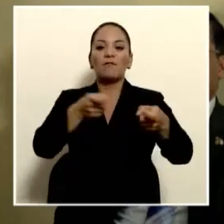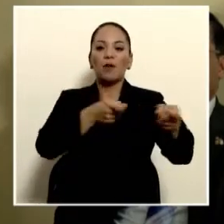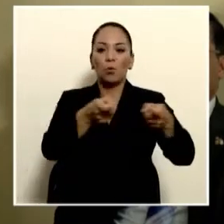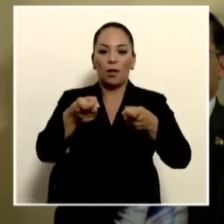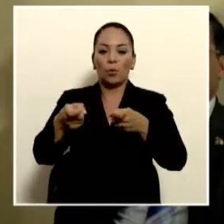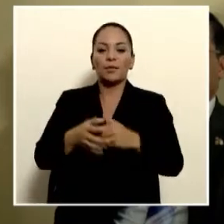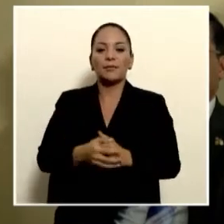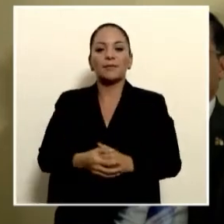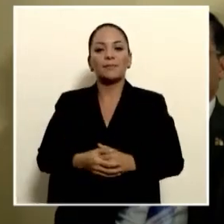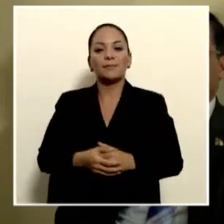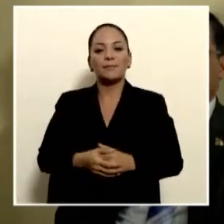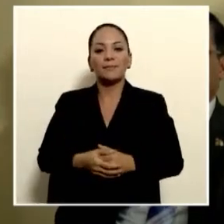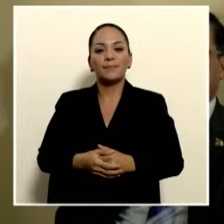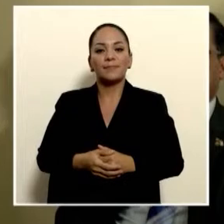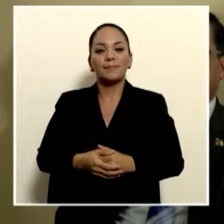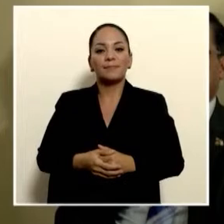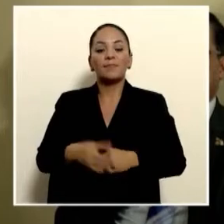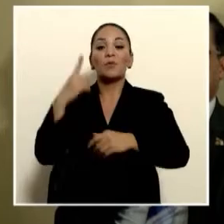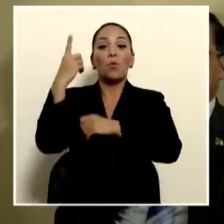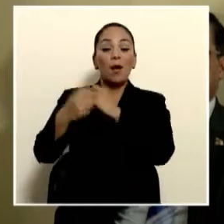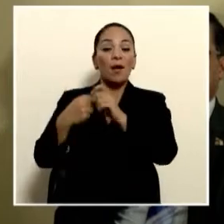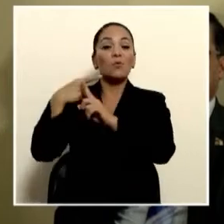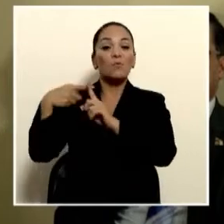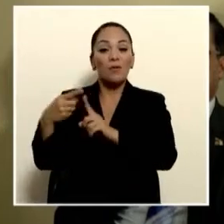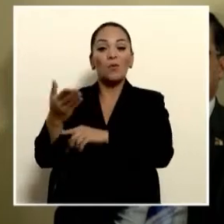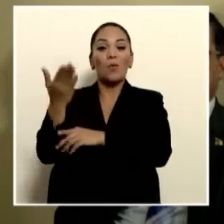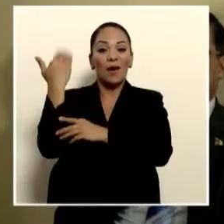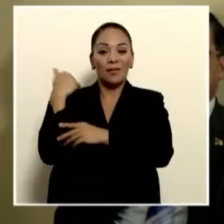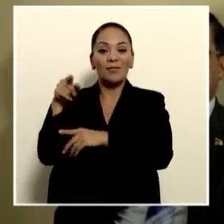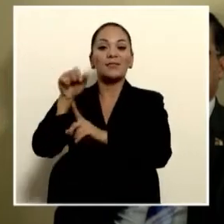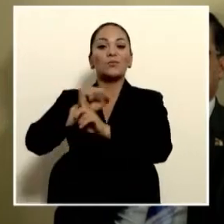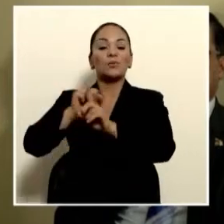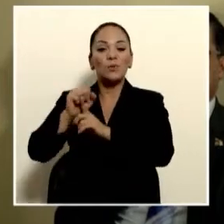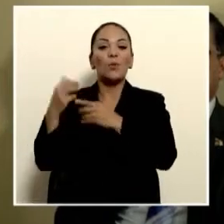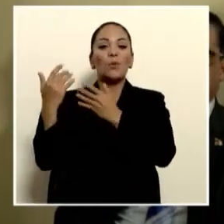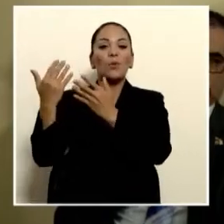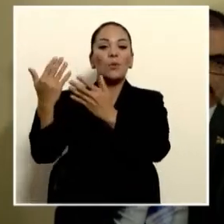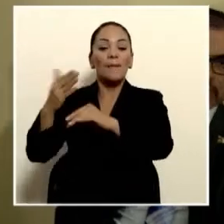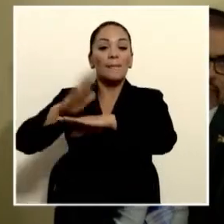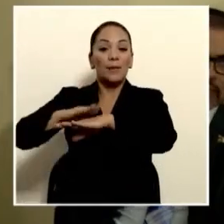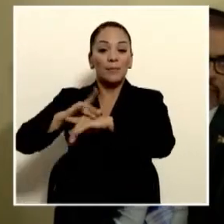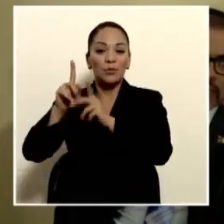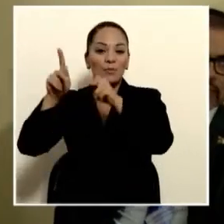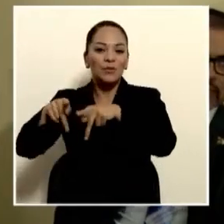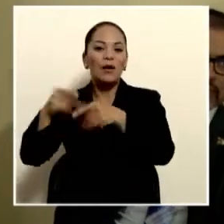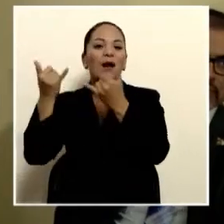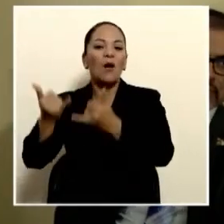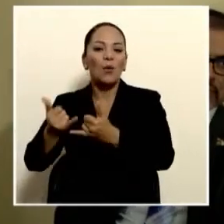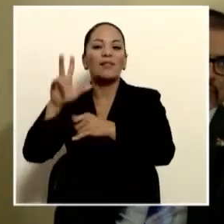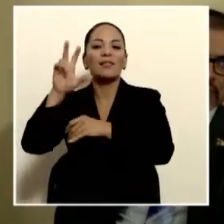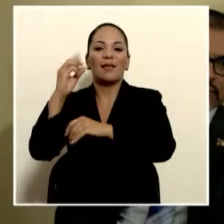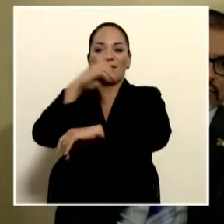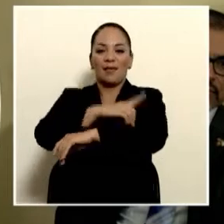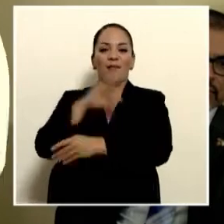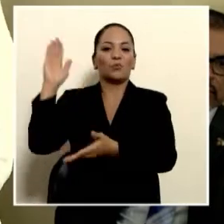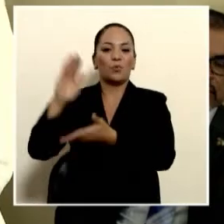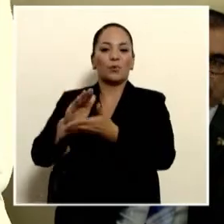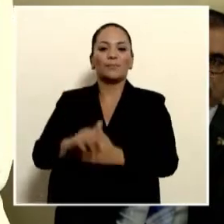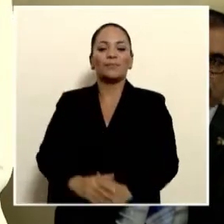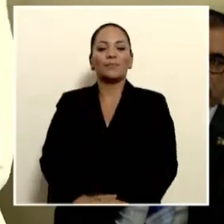reguladoras. Entonces pasamos de año y medio de darle el permiso a una persona a 30 días.